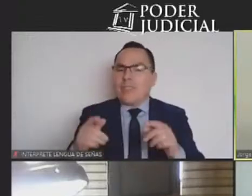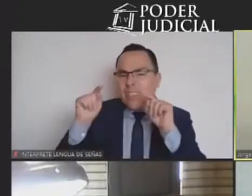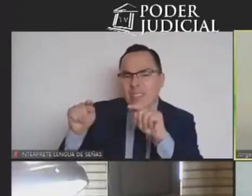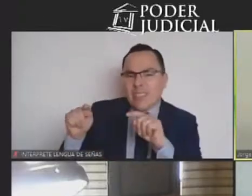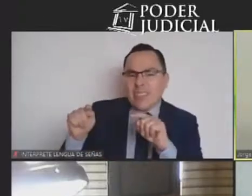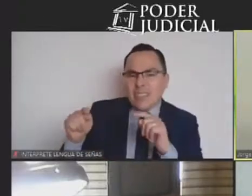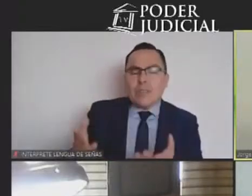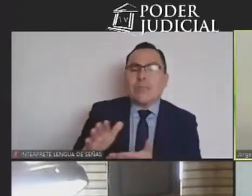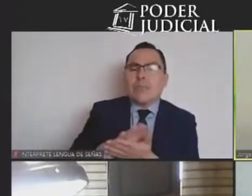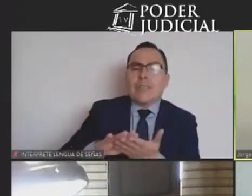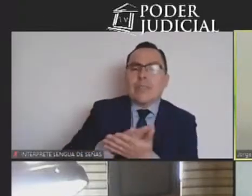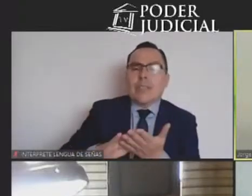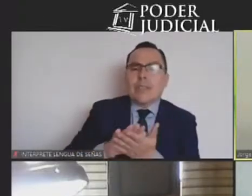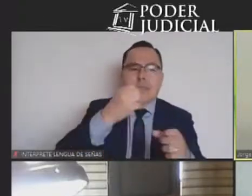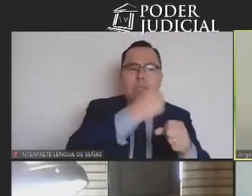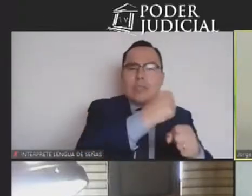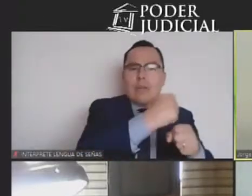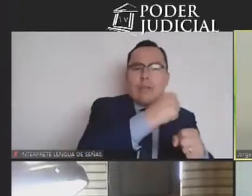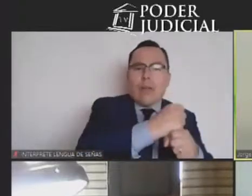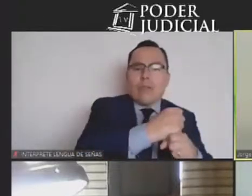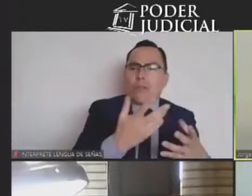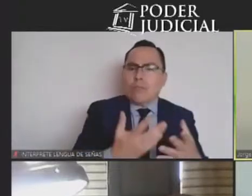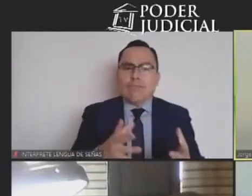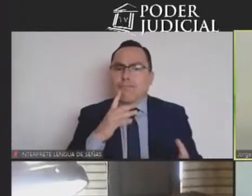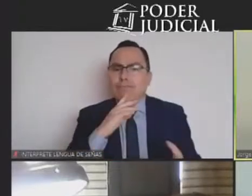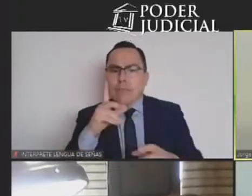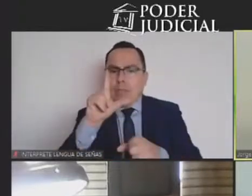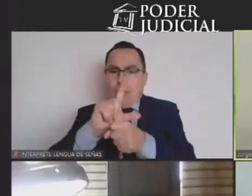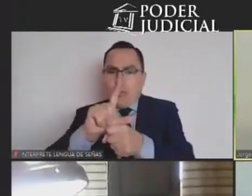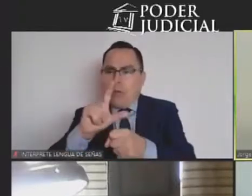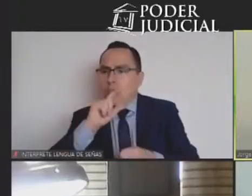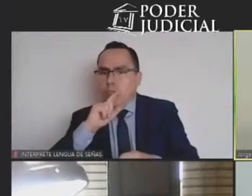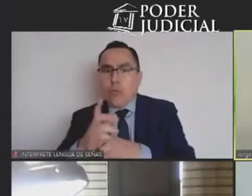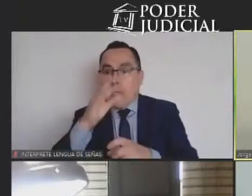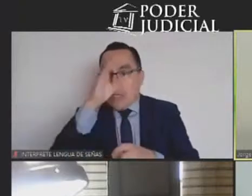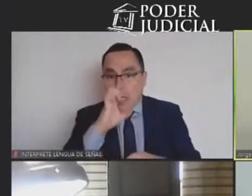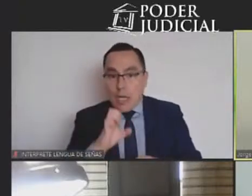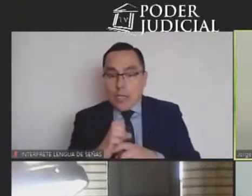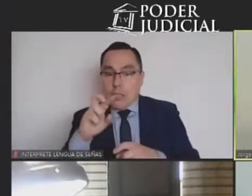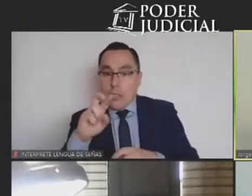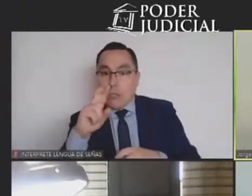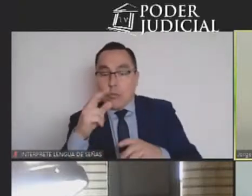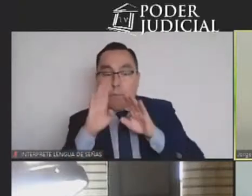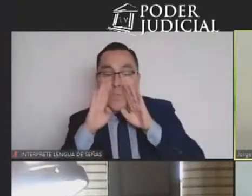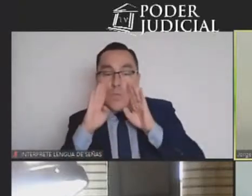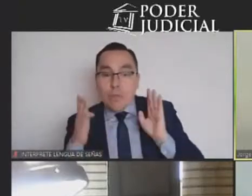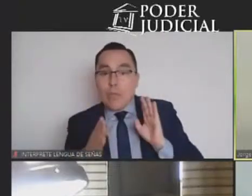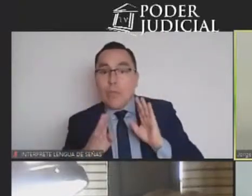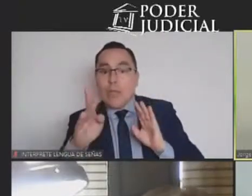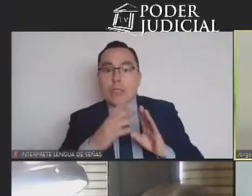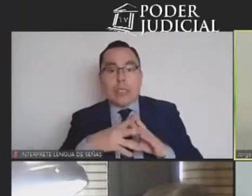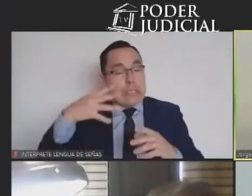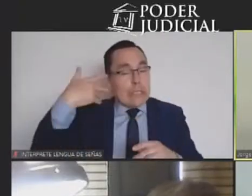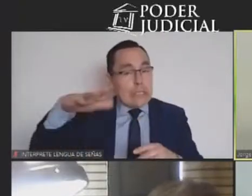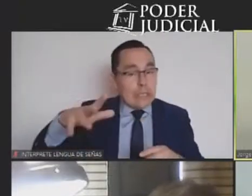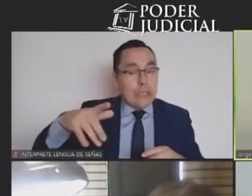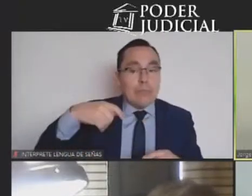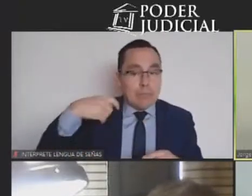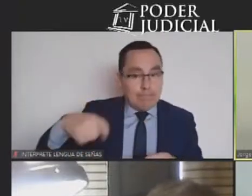ambiente laboral y en el resultado del trabajo. La ética y probidad en la administración del recurso humano es